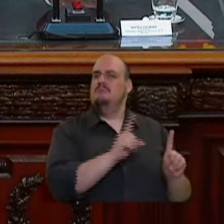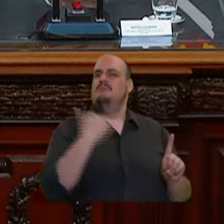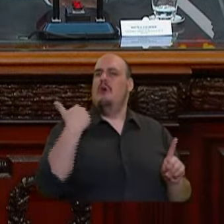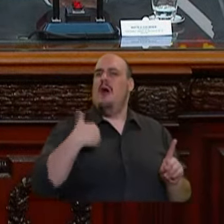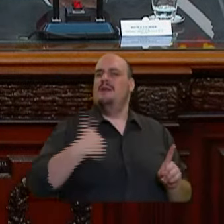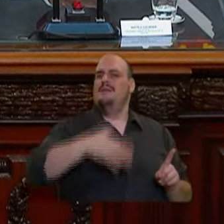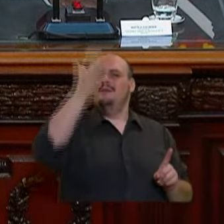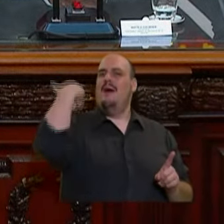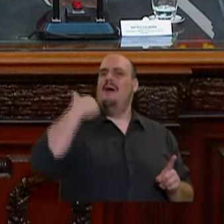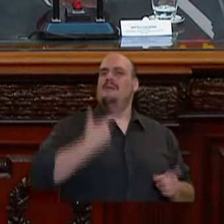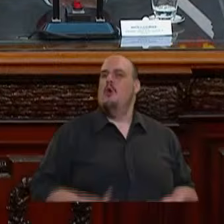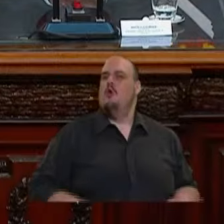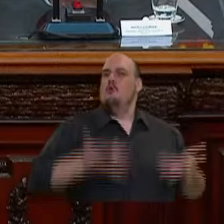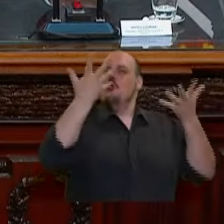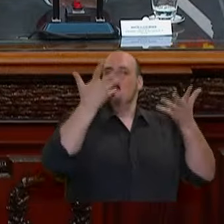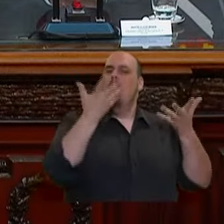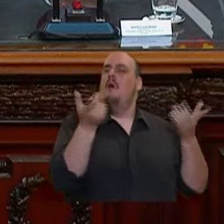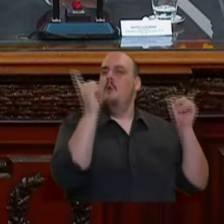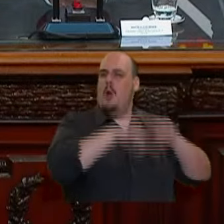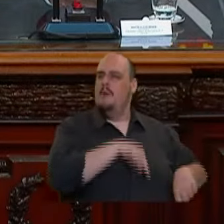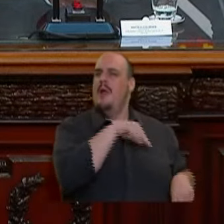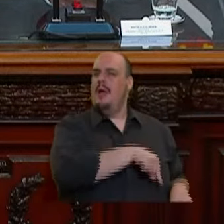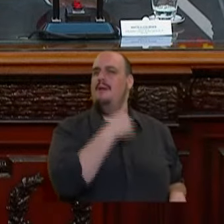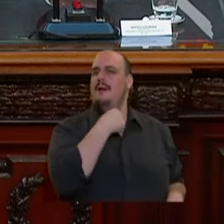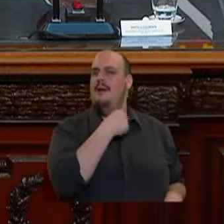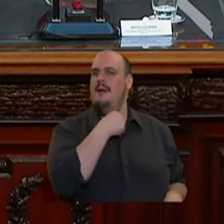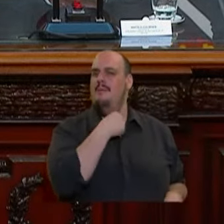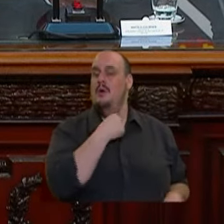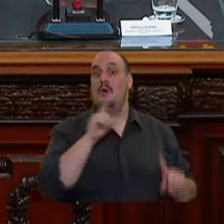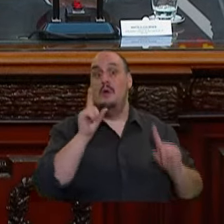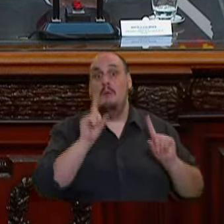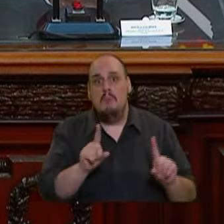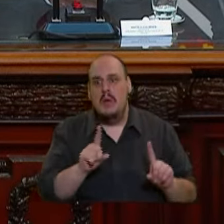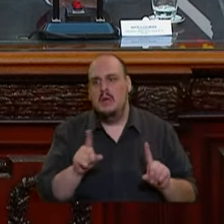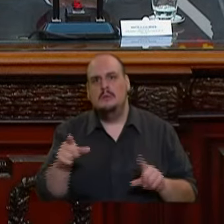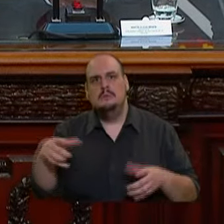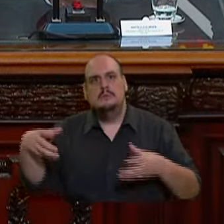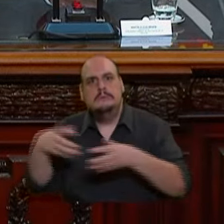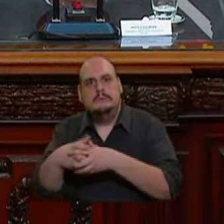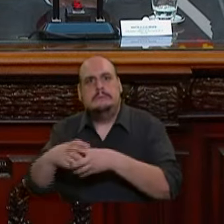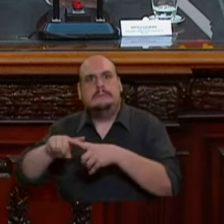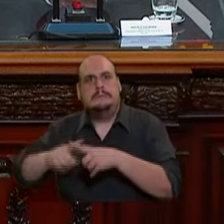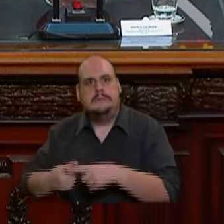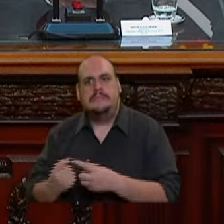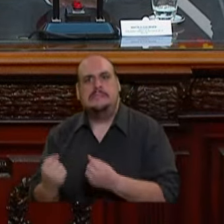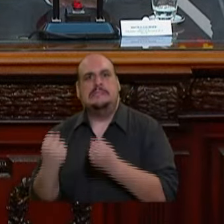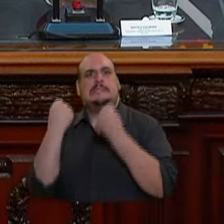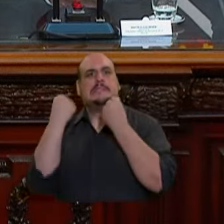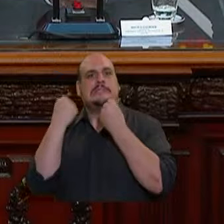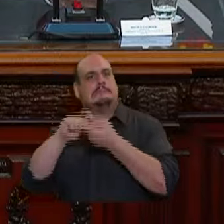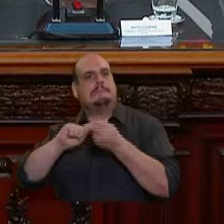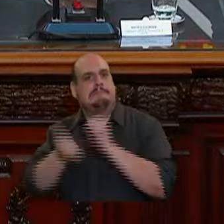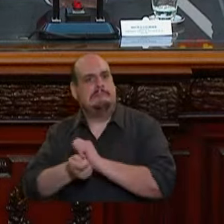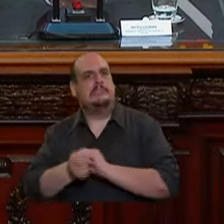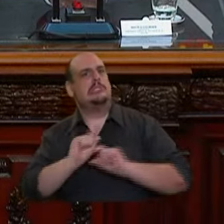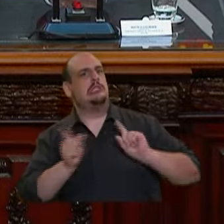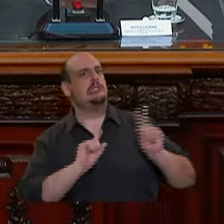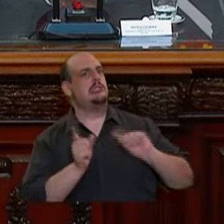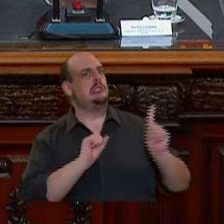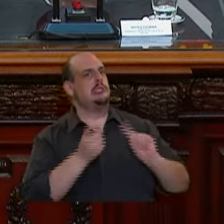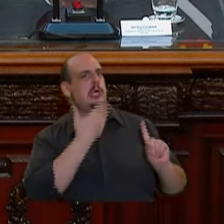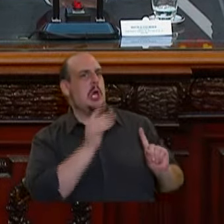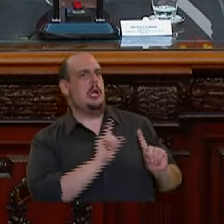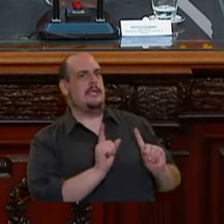grande a este país. Sin embargo, nos hemos encontrado con una resistencia indeclinable a realizar cualquier cambio.